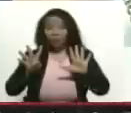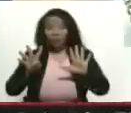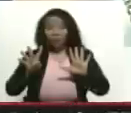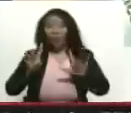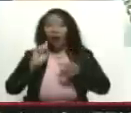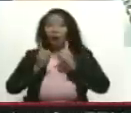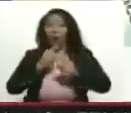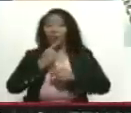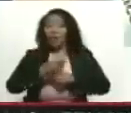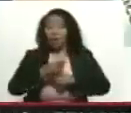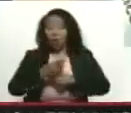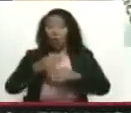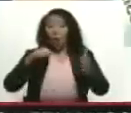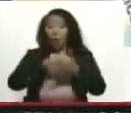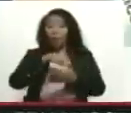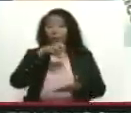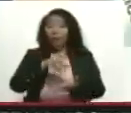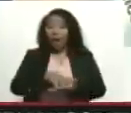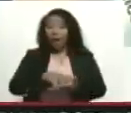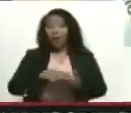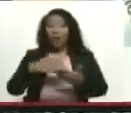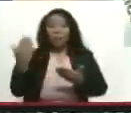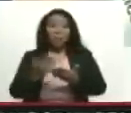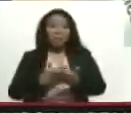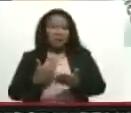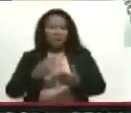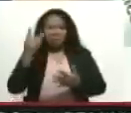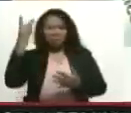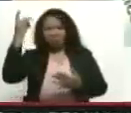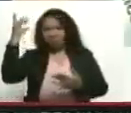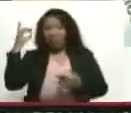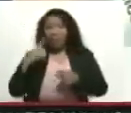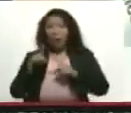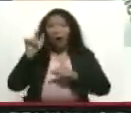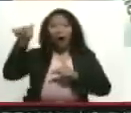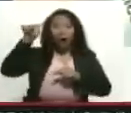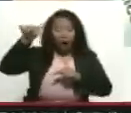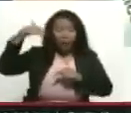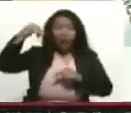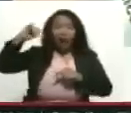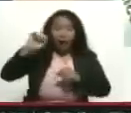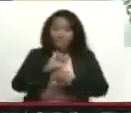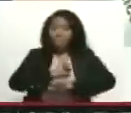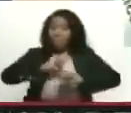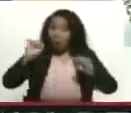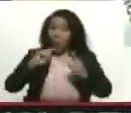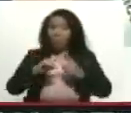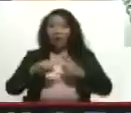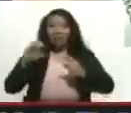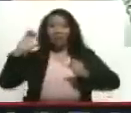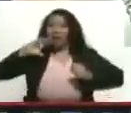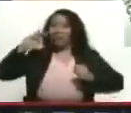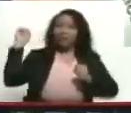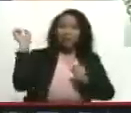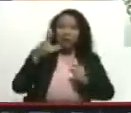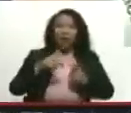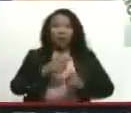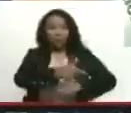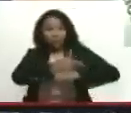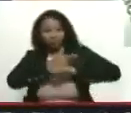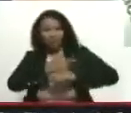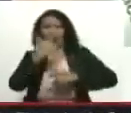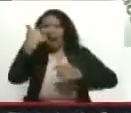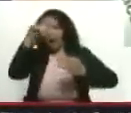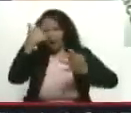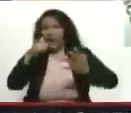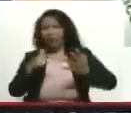Estado camburero, platanero, pero allá habían armas, allá habían bombas, allá habían granadas, allá habían fusiles. Y eso